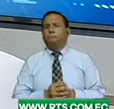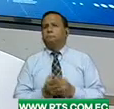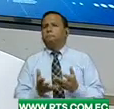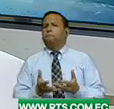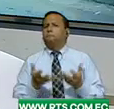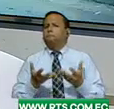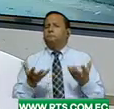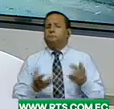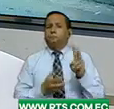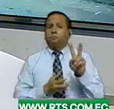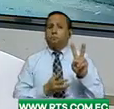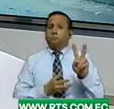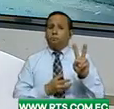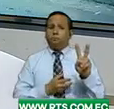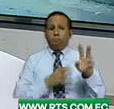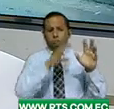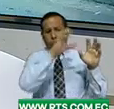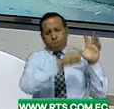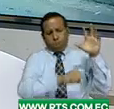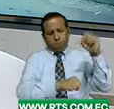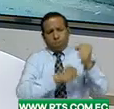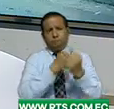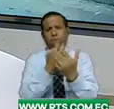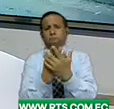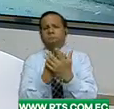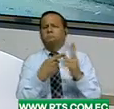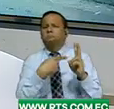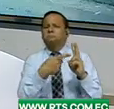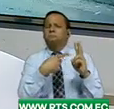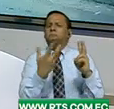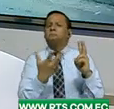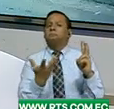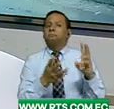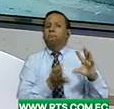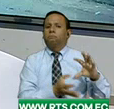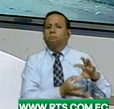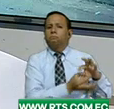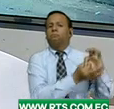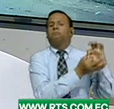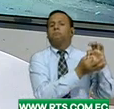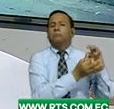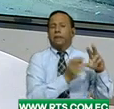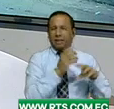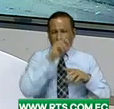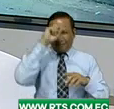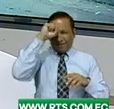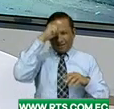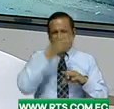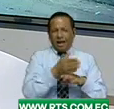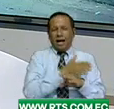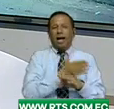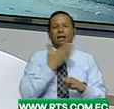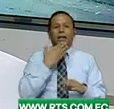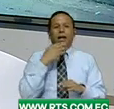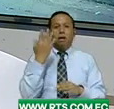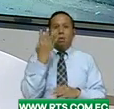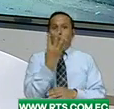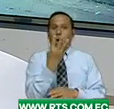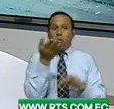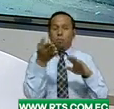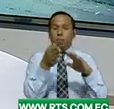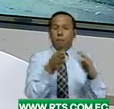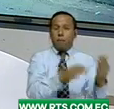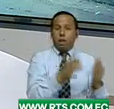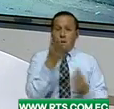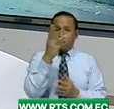Dos personas fueron detenidas por su presunta vinculación al atentado criminal que dejó 4 muertos y